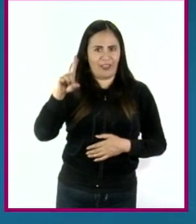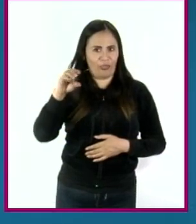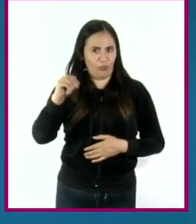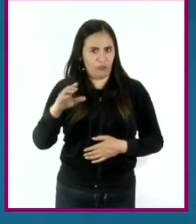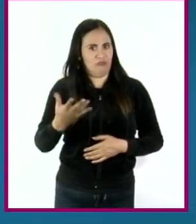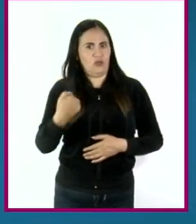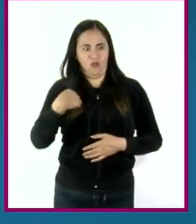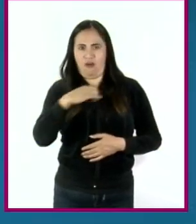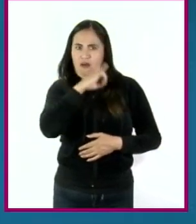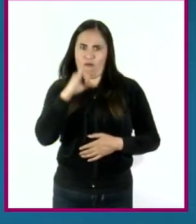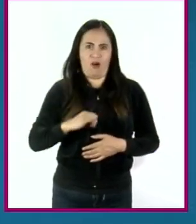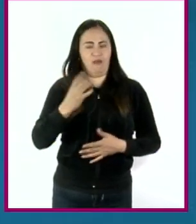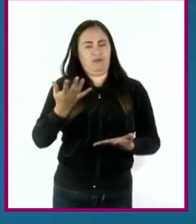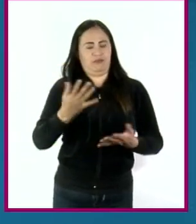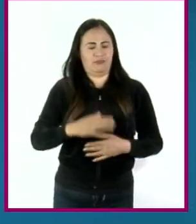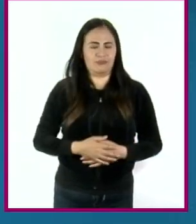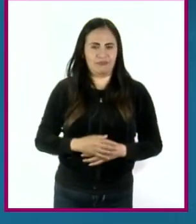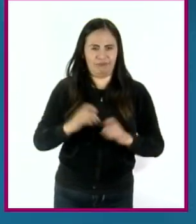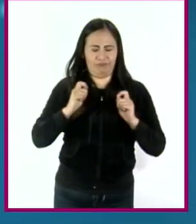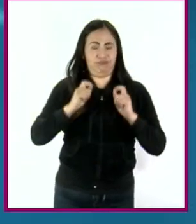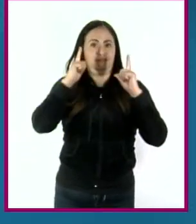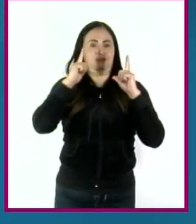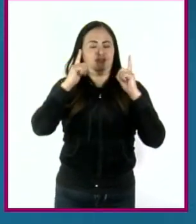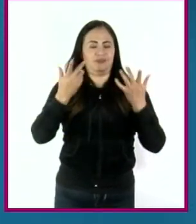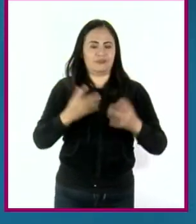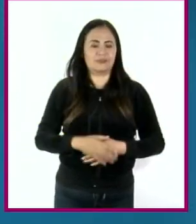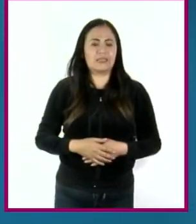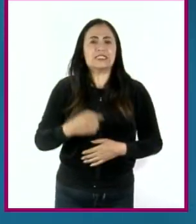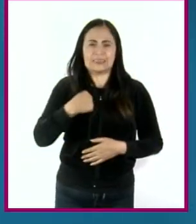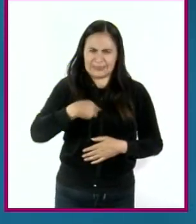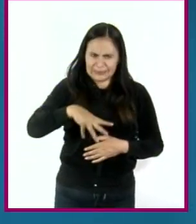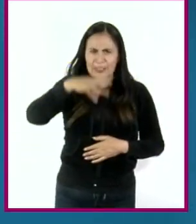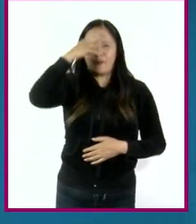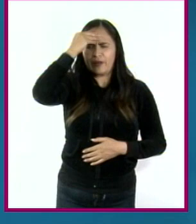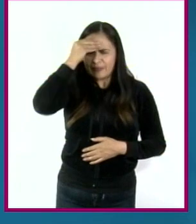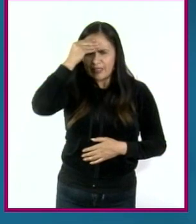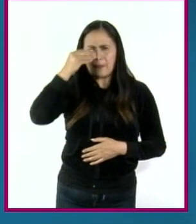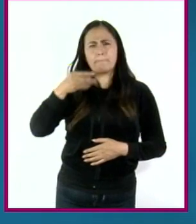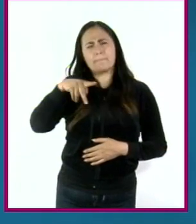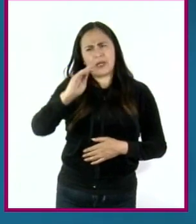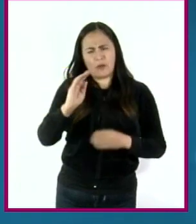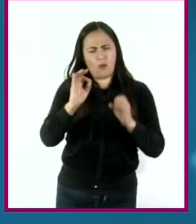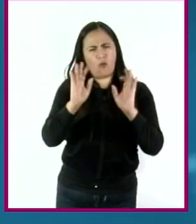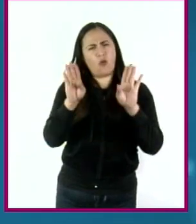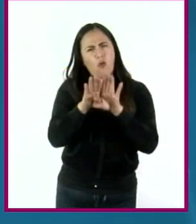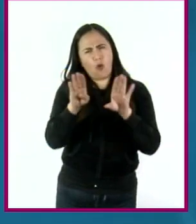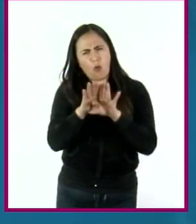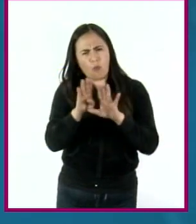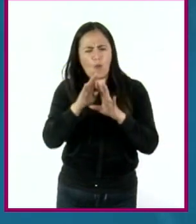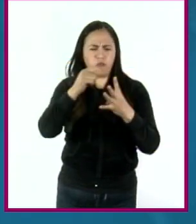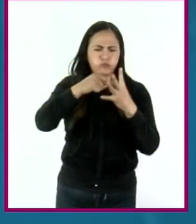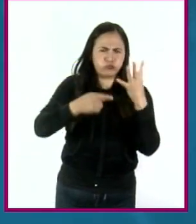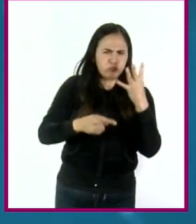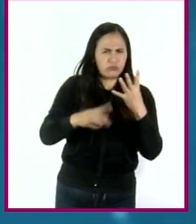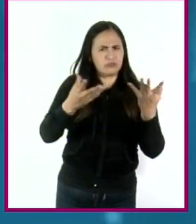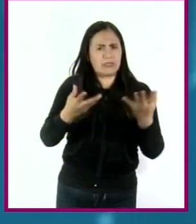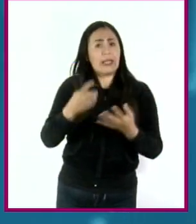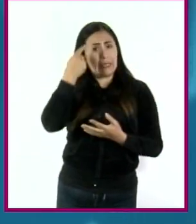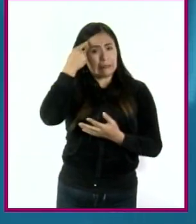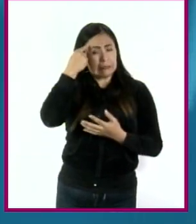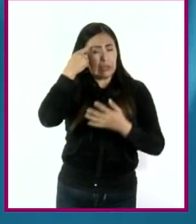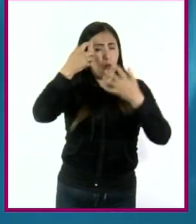Está padrísimo, porque además de aprender, sepamos cómo y por qué lo hacemos. Y bueno, no está de más cuidar nuestro